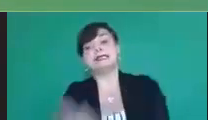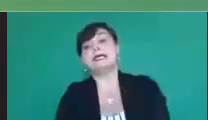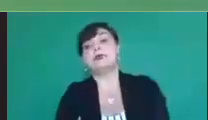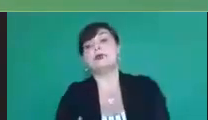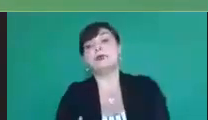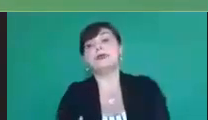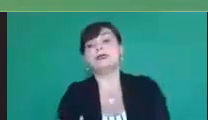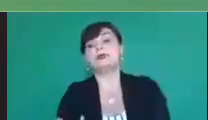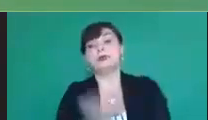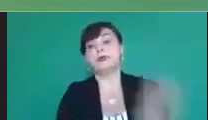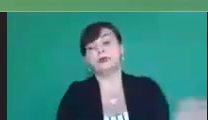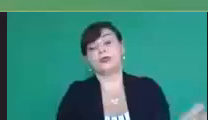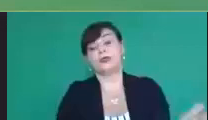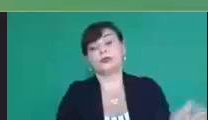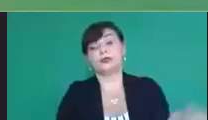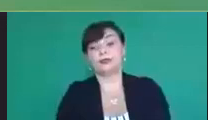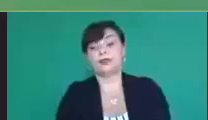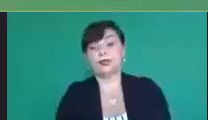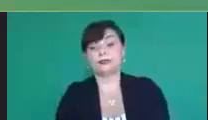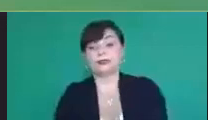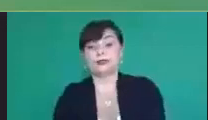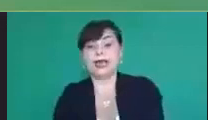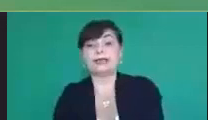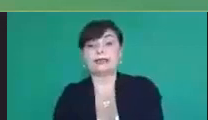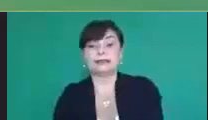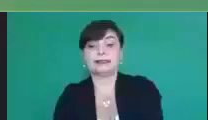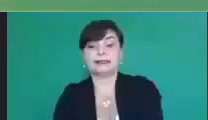un poquito del comportamiento tradicional